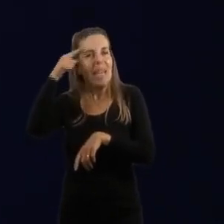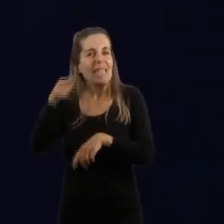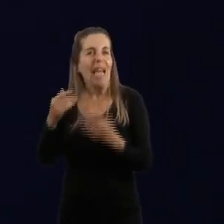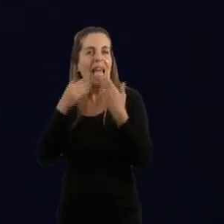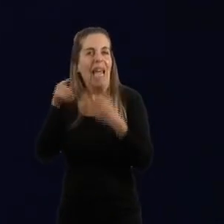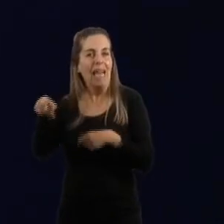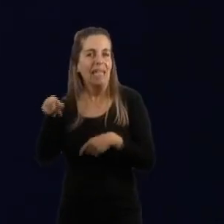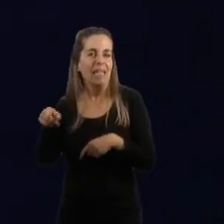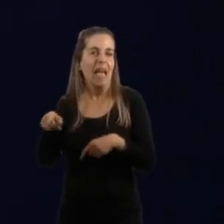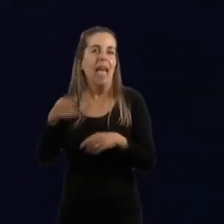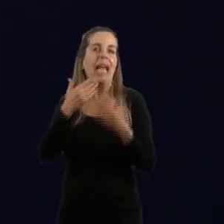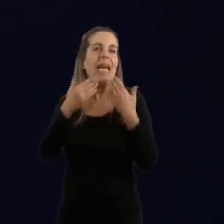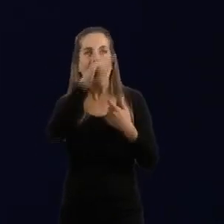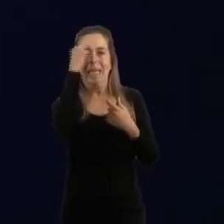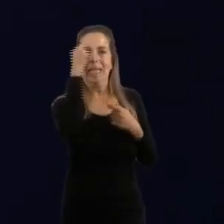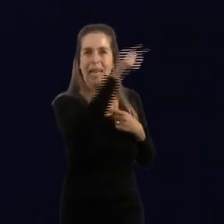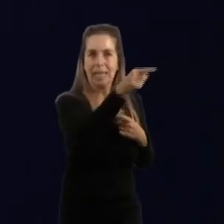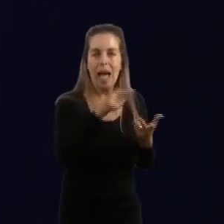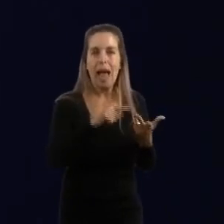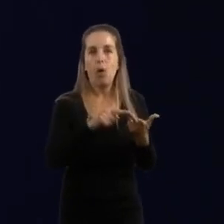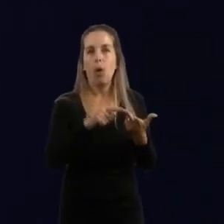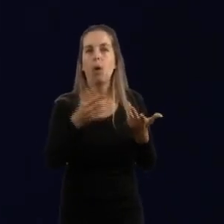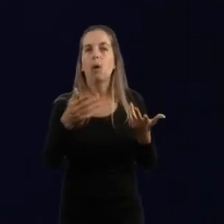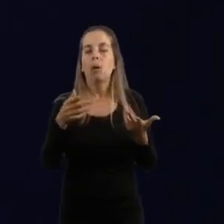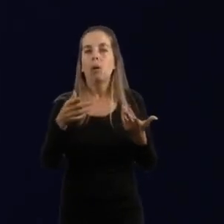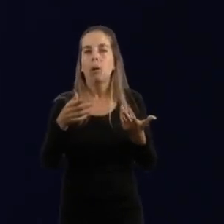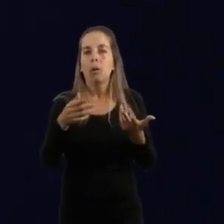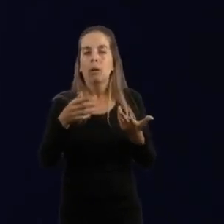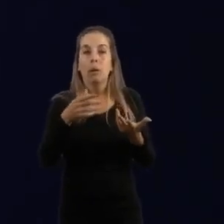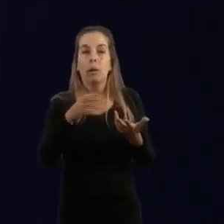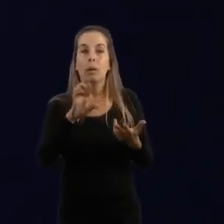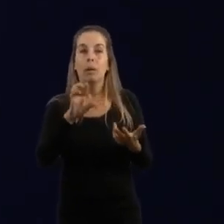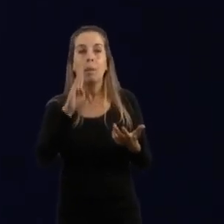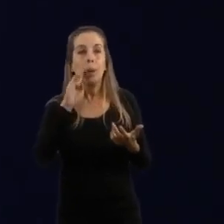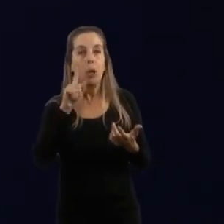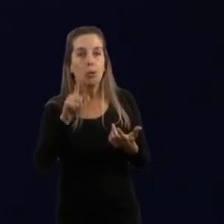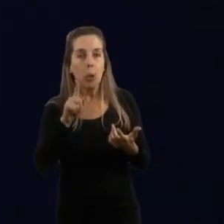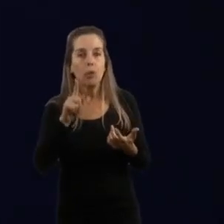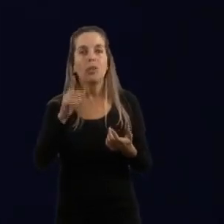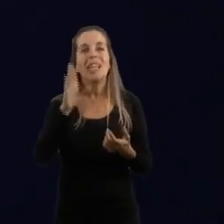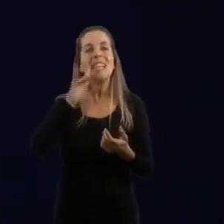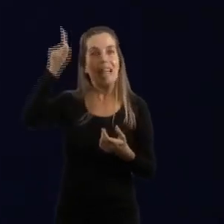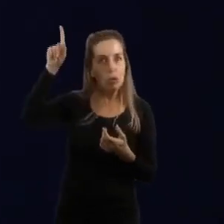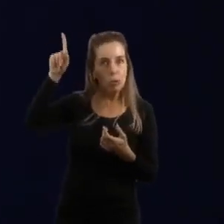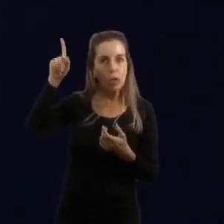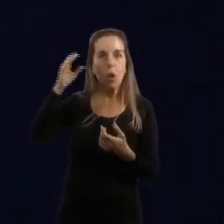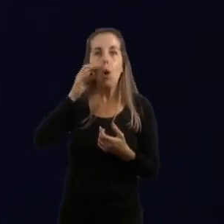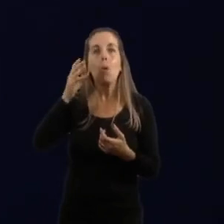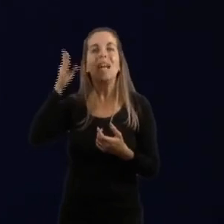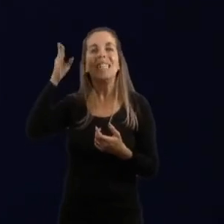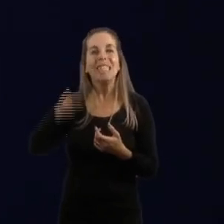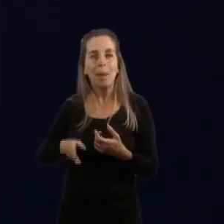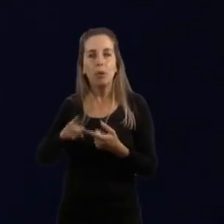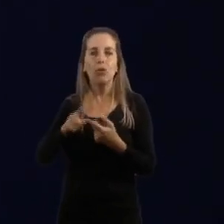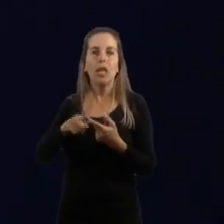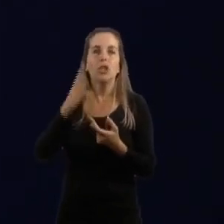en el gasto público, en el PIB de Estados Unidos en el 40%, el Reino